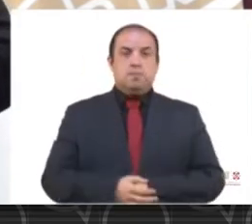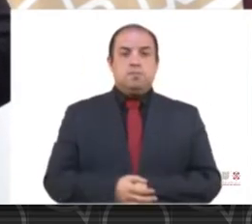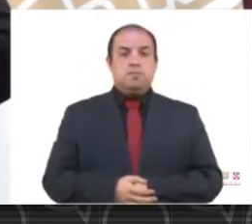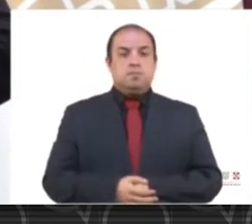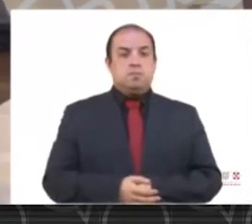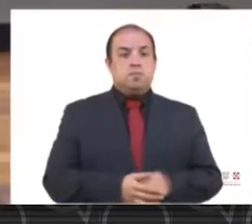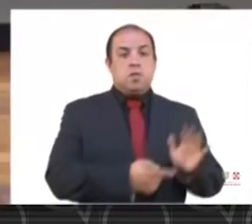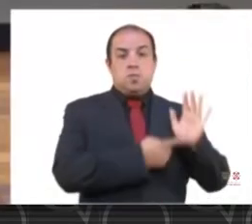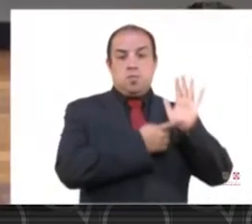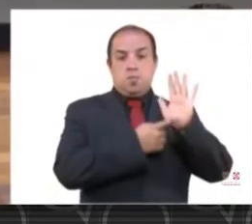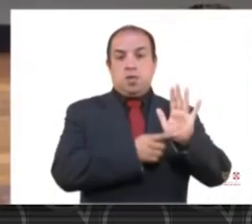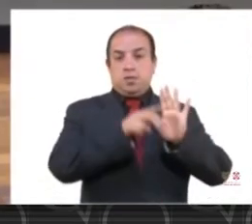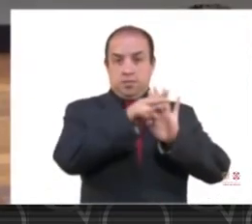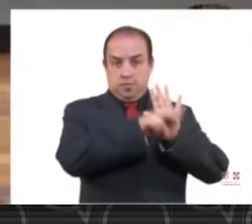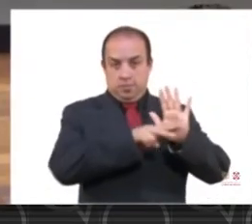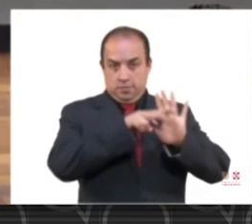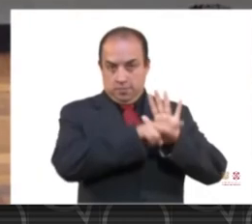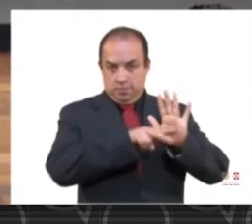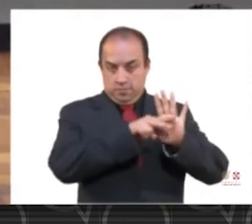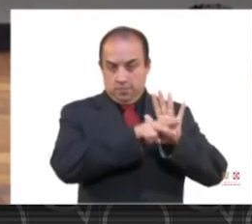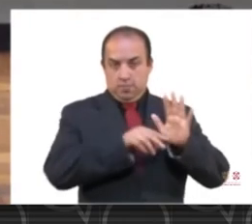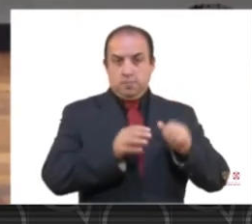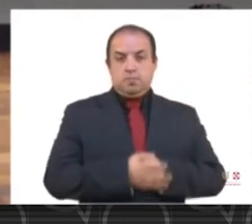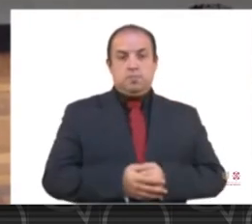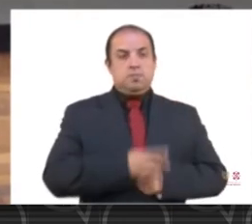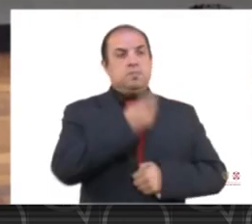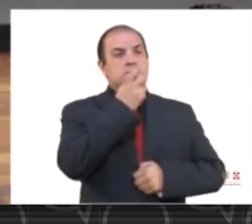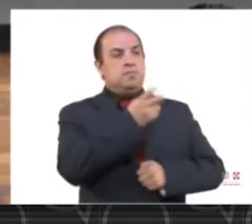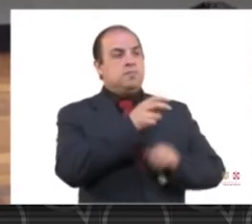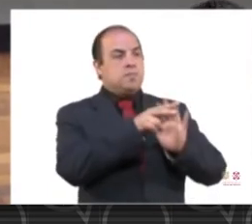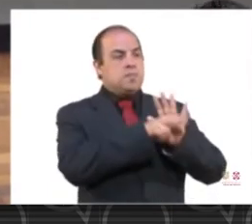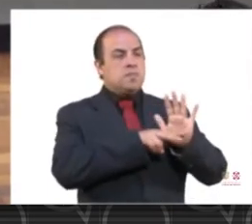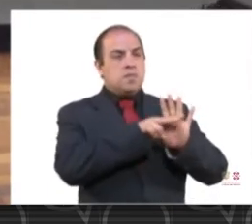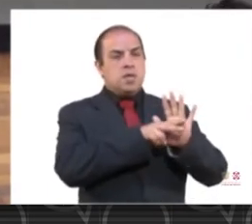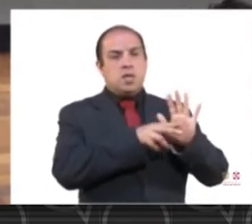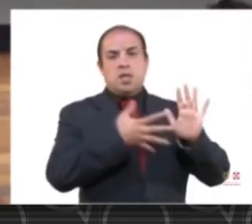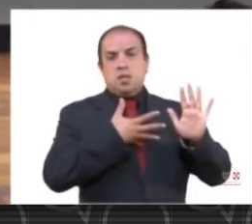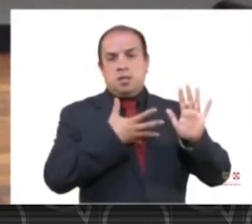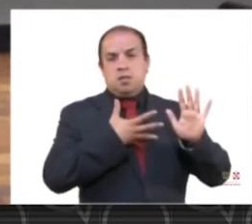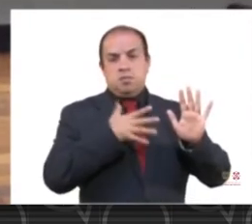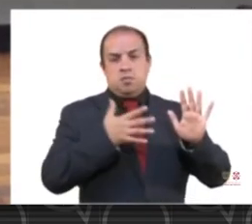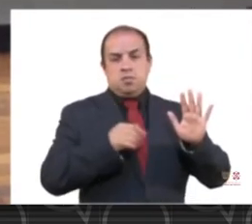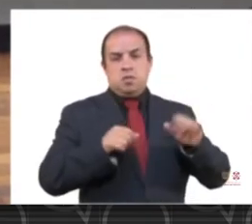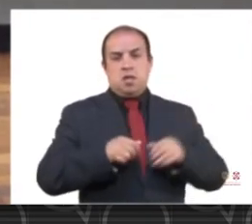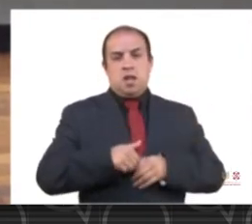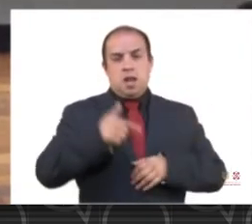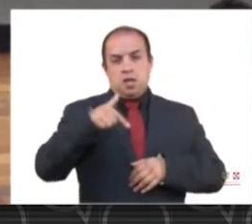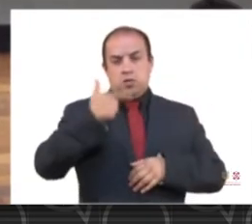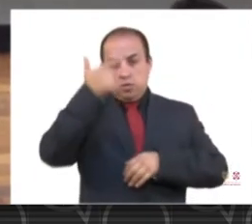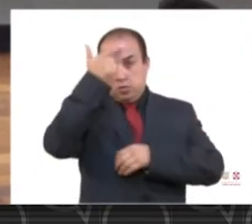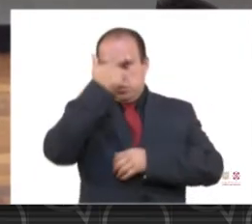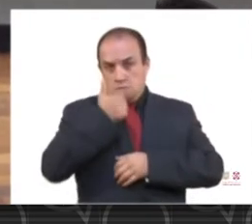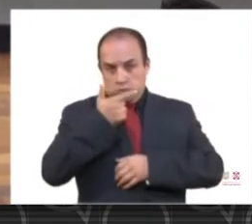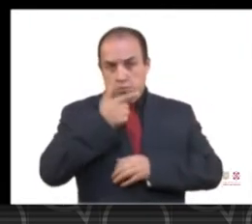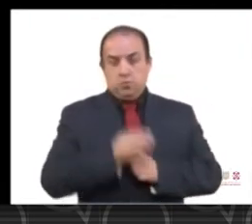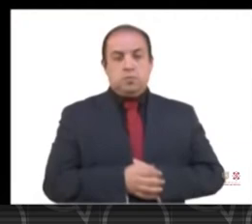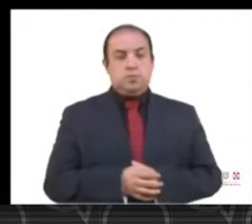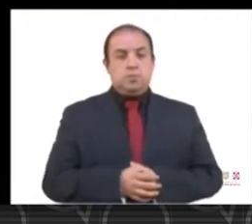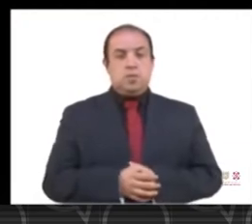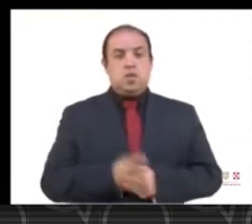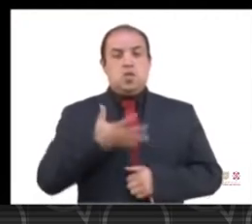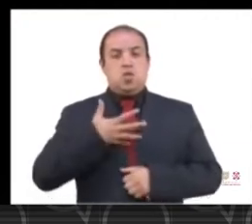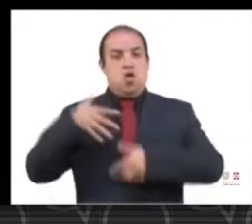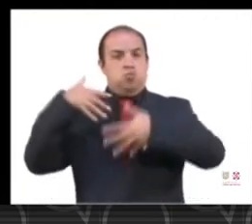mostrar un video. Este video se tomó alrededor de la medianoche. Fue la afluencia